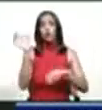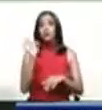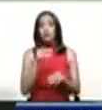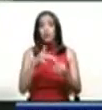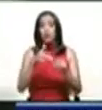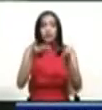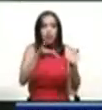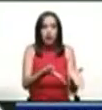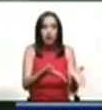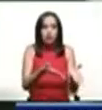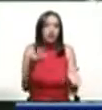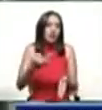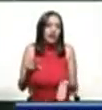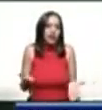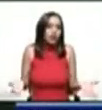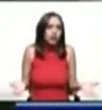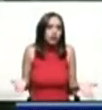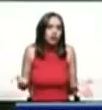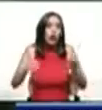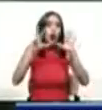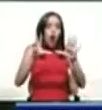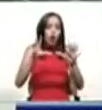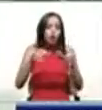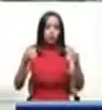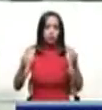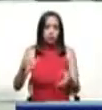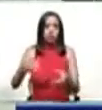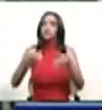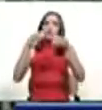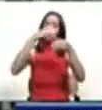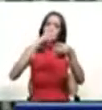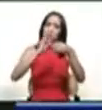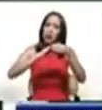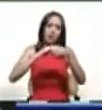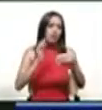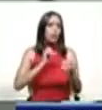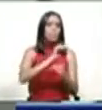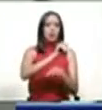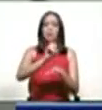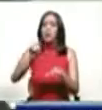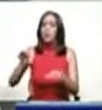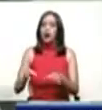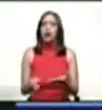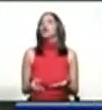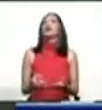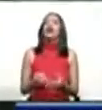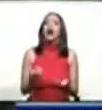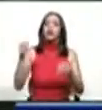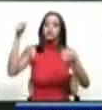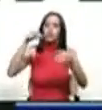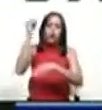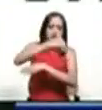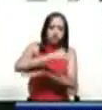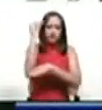un crimen, en verdad, sacar 8 barriles por cada 100 y se iban a otro lugar a perforar más allá y perforar más allá